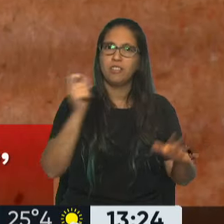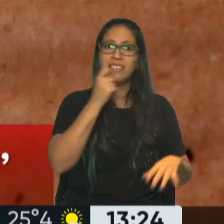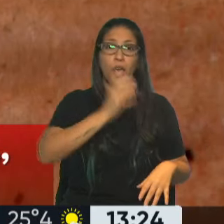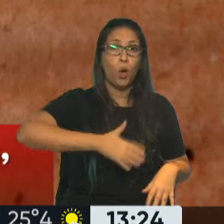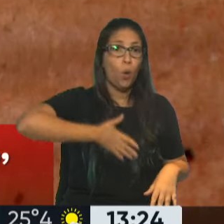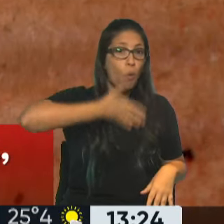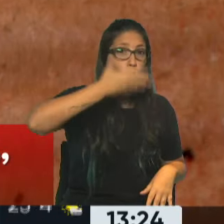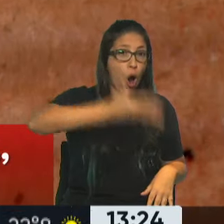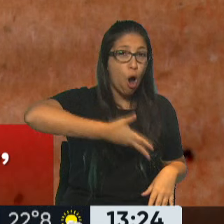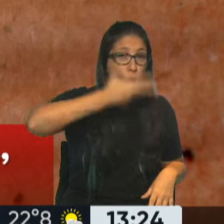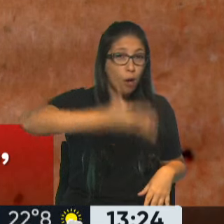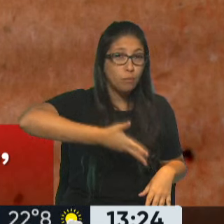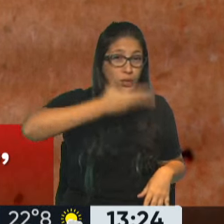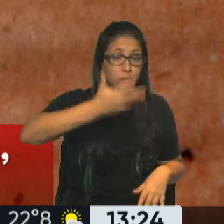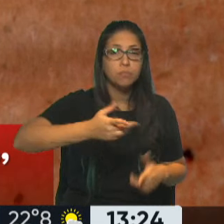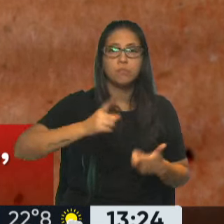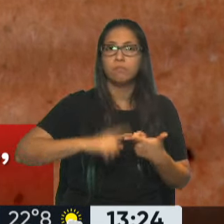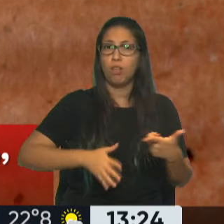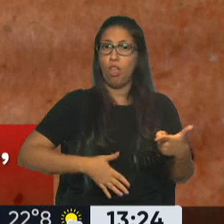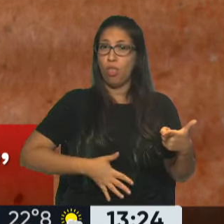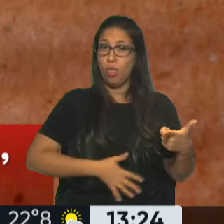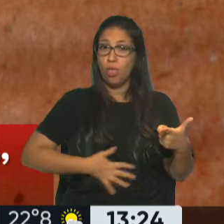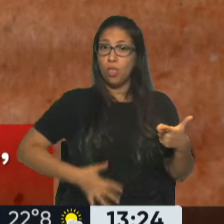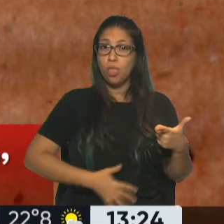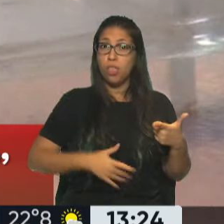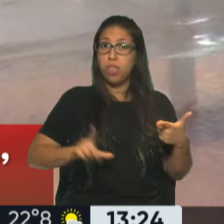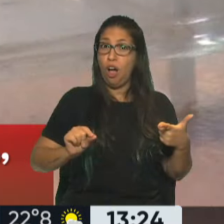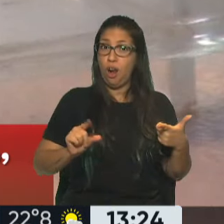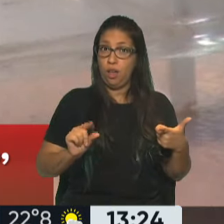vómitos importante, dolor abdominal,